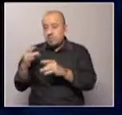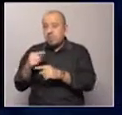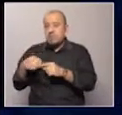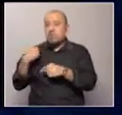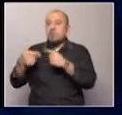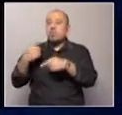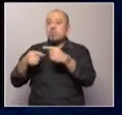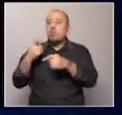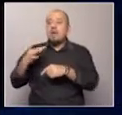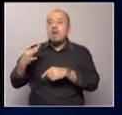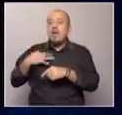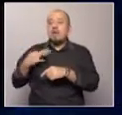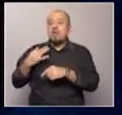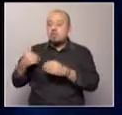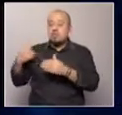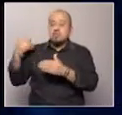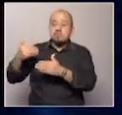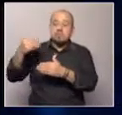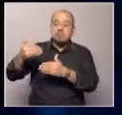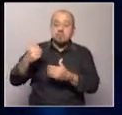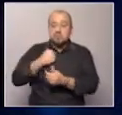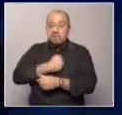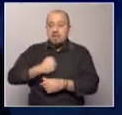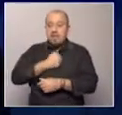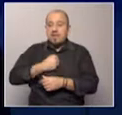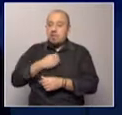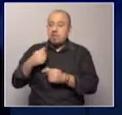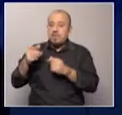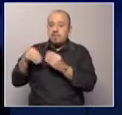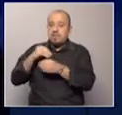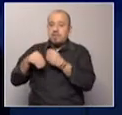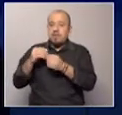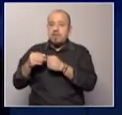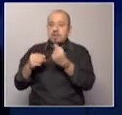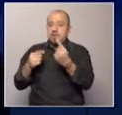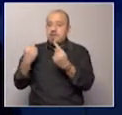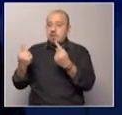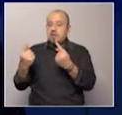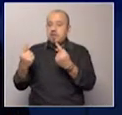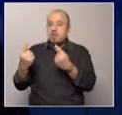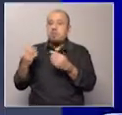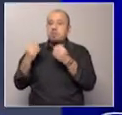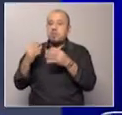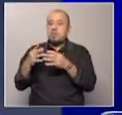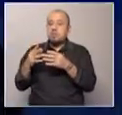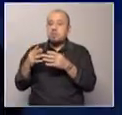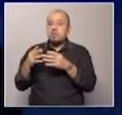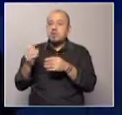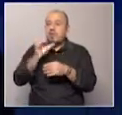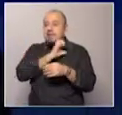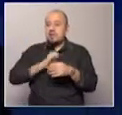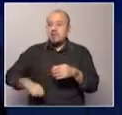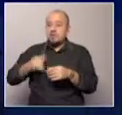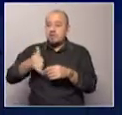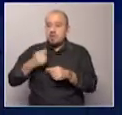dañando las fueron las personas que sufrieron a la familia que le sufrieron y como tú decías al autor a la familia del autor por eso requiere que el estado trabaje